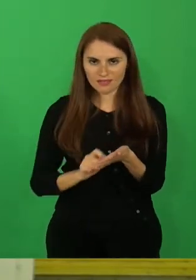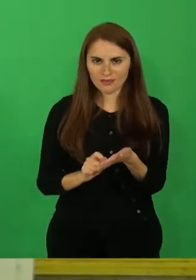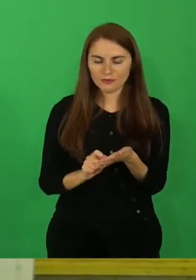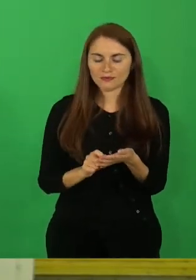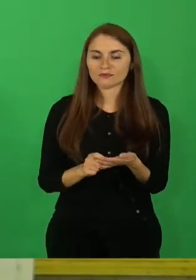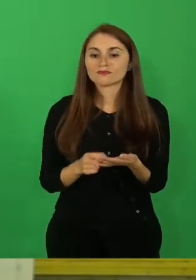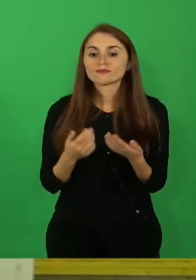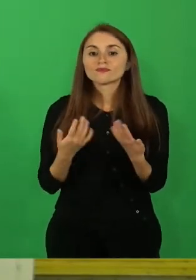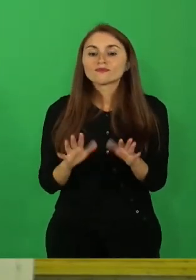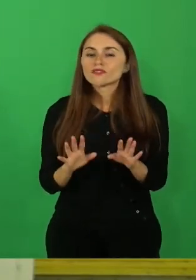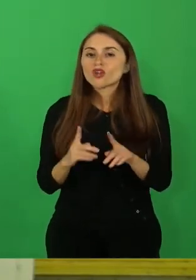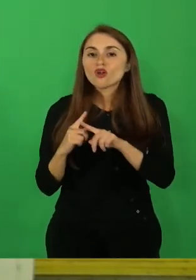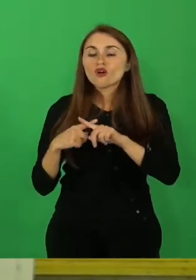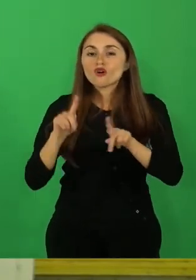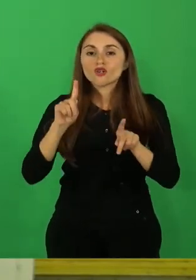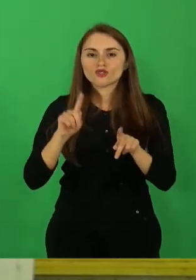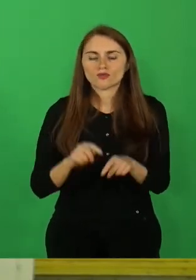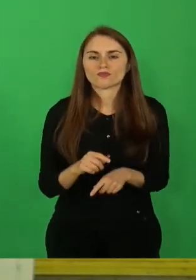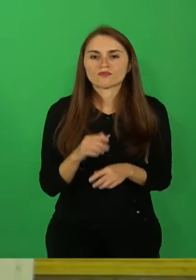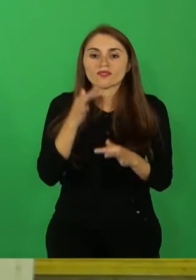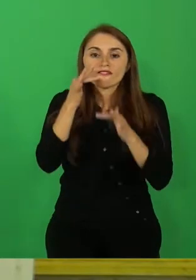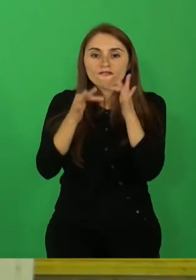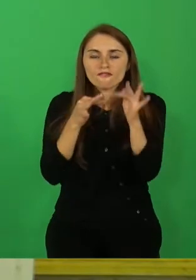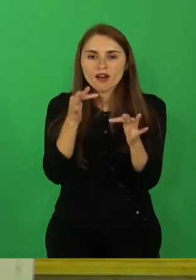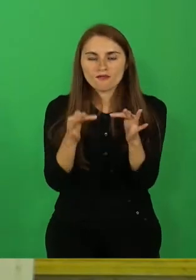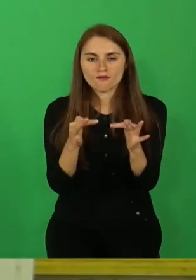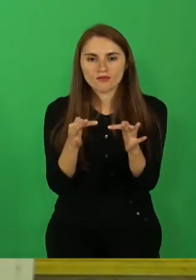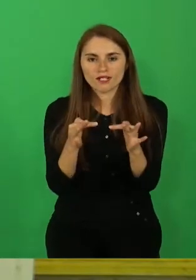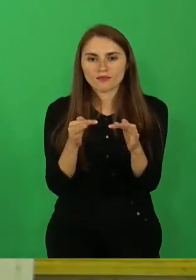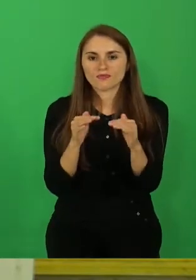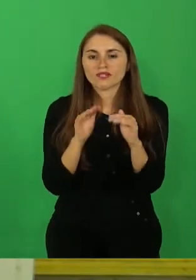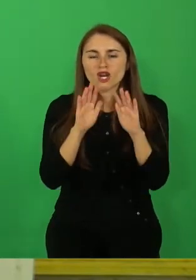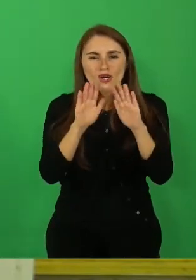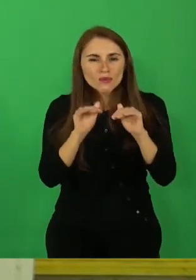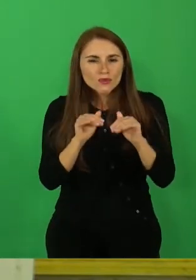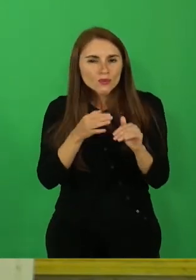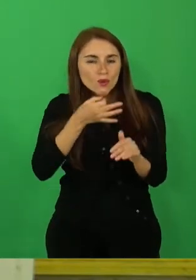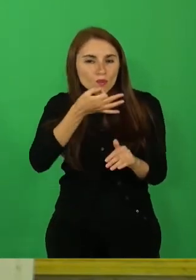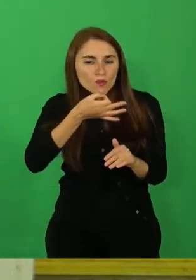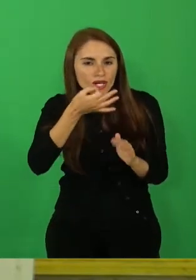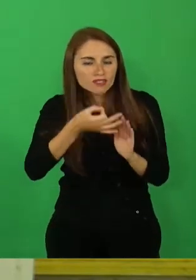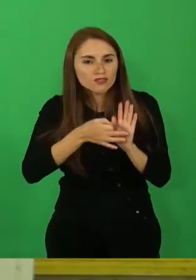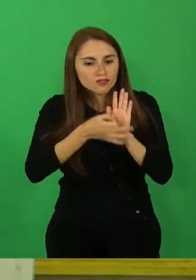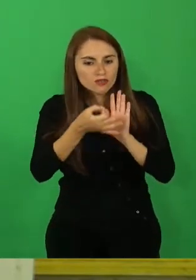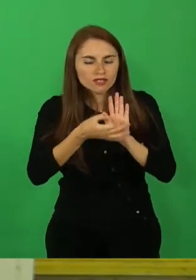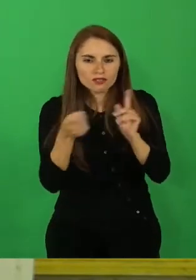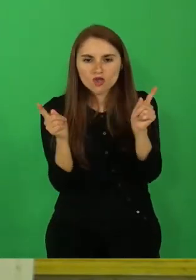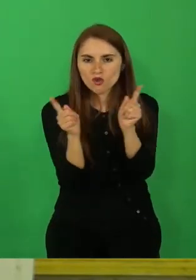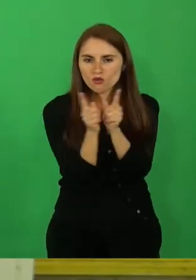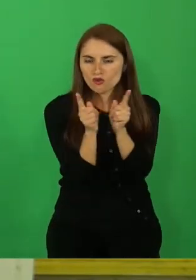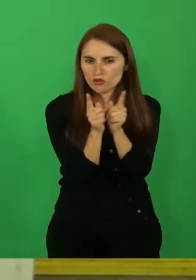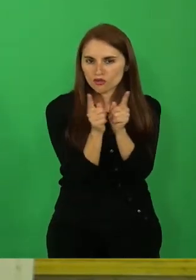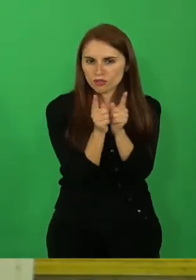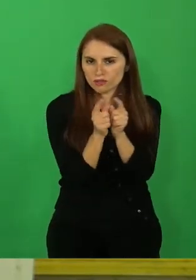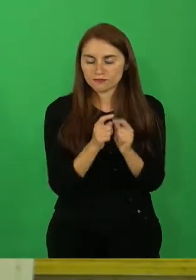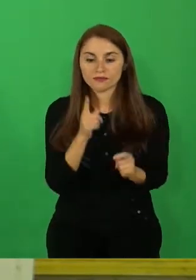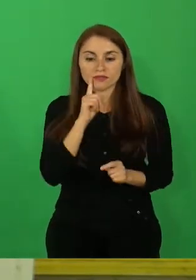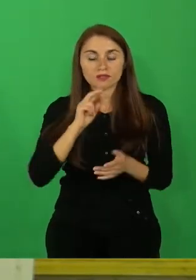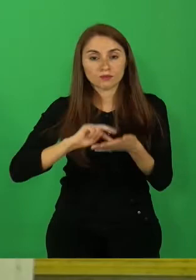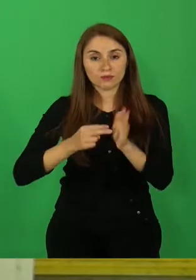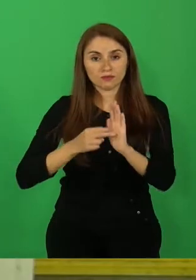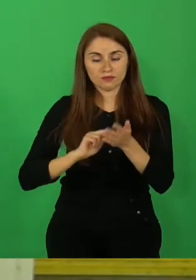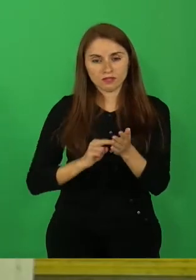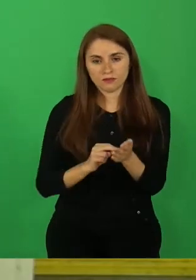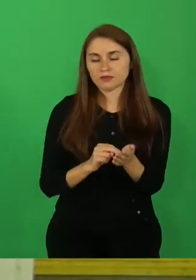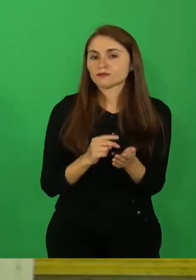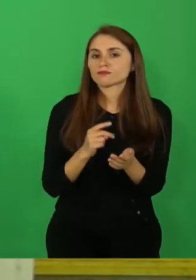Continuamos con la fábula. La fábula, al igual que el cuento, es un relato breve. Tiene un conflicto que es